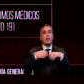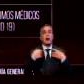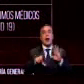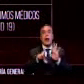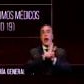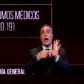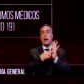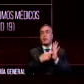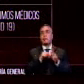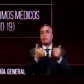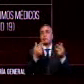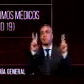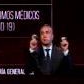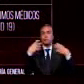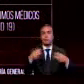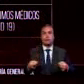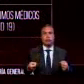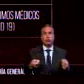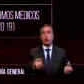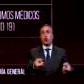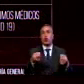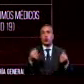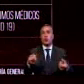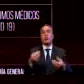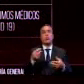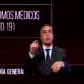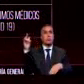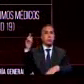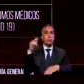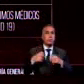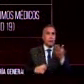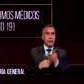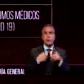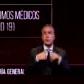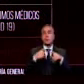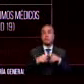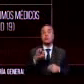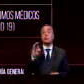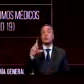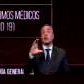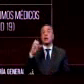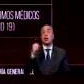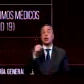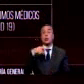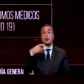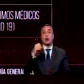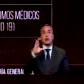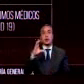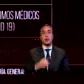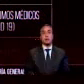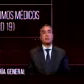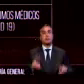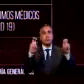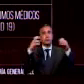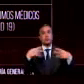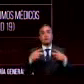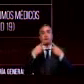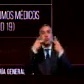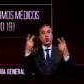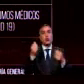penal, entre otras cosas por los gastos en remuneraciones, viáticos, pasajes y más. Carlos Falqués del Partido Social Cristiano, un informe, relacionado con la